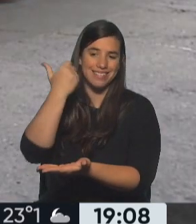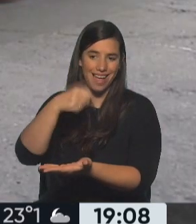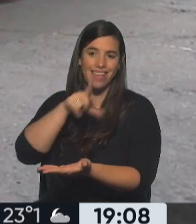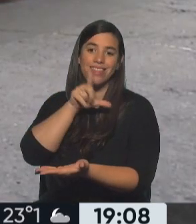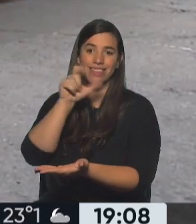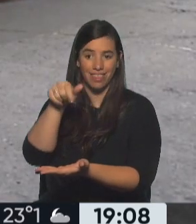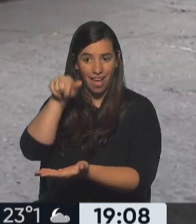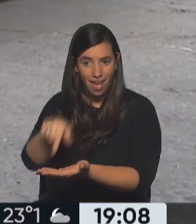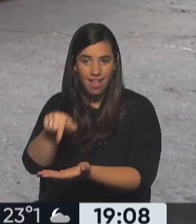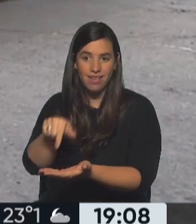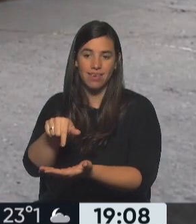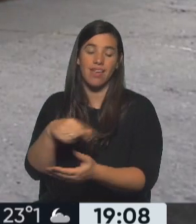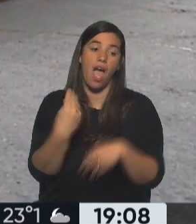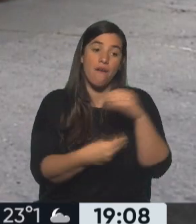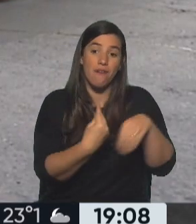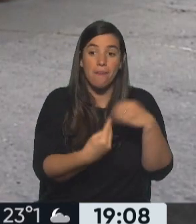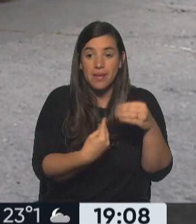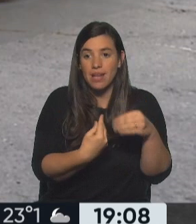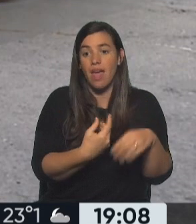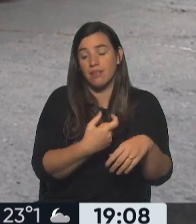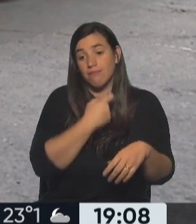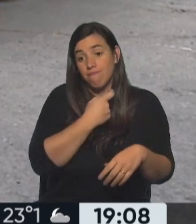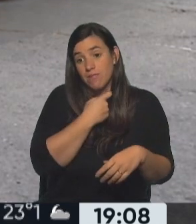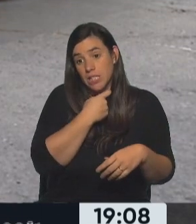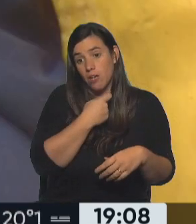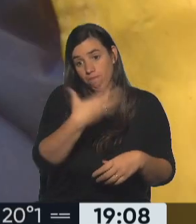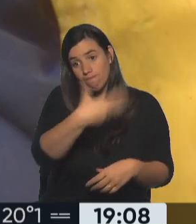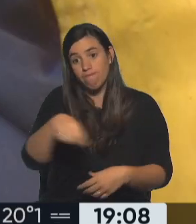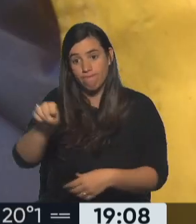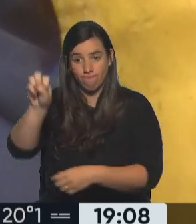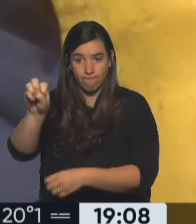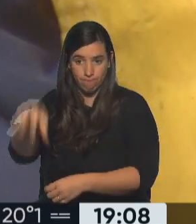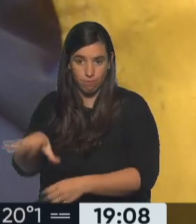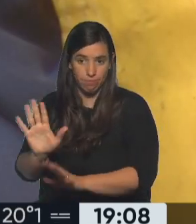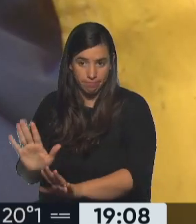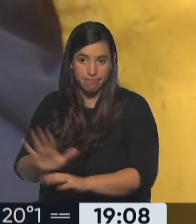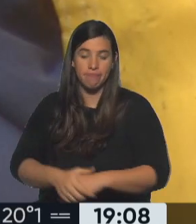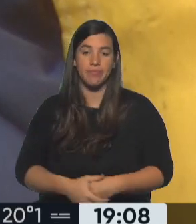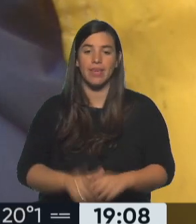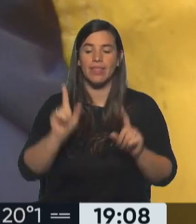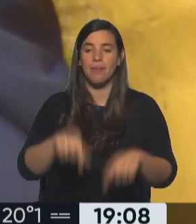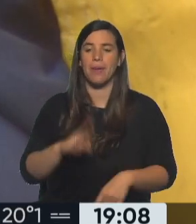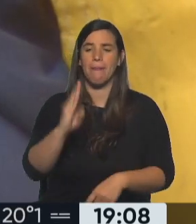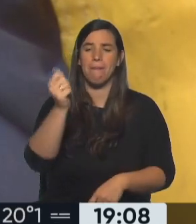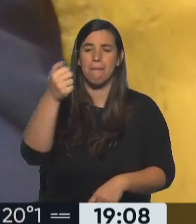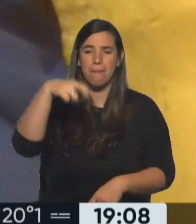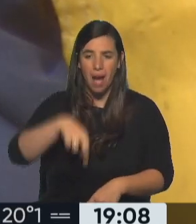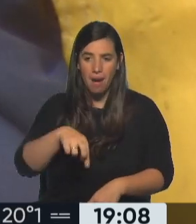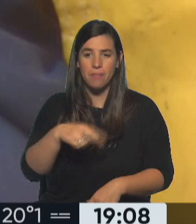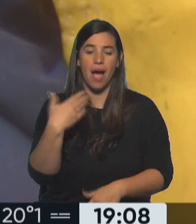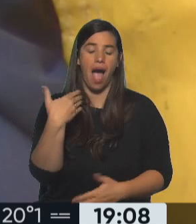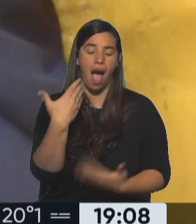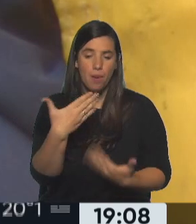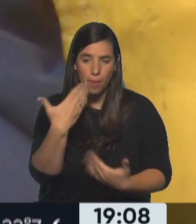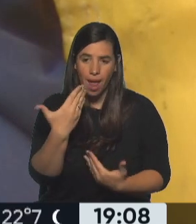accedieron voluntariamente fueron alojadas en el parador. Digamos, también a través del VAP, que hablamos con la gerencia del